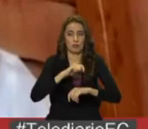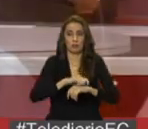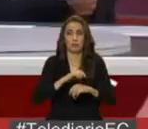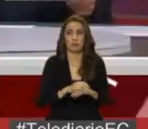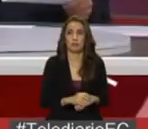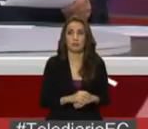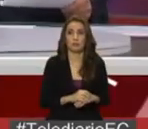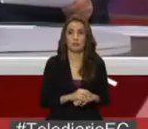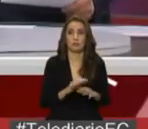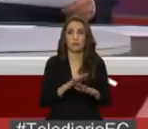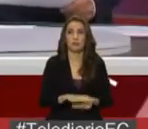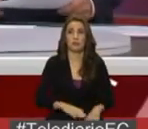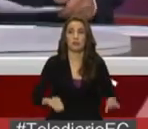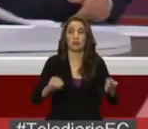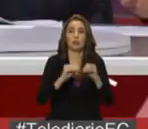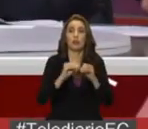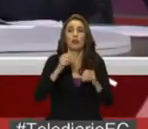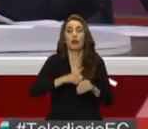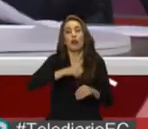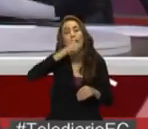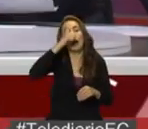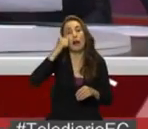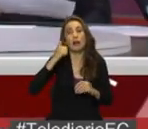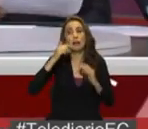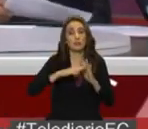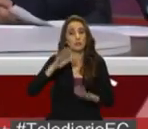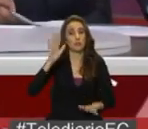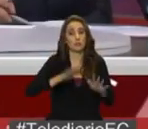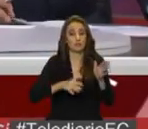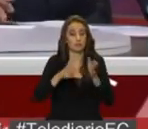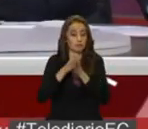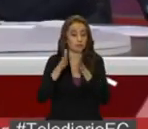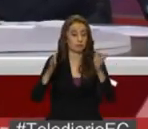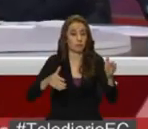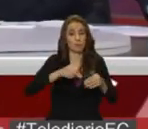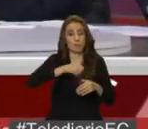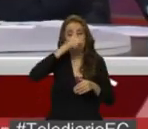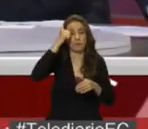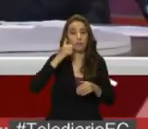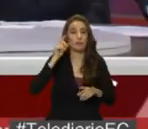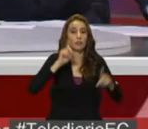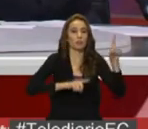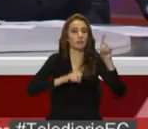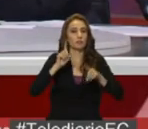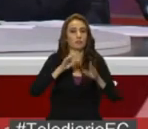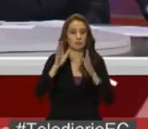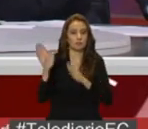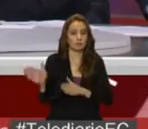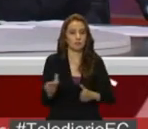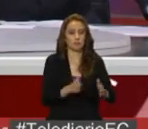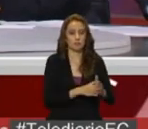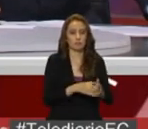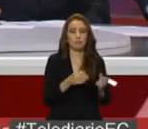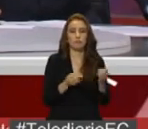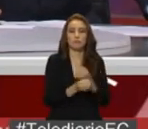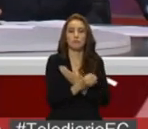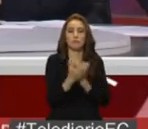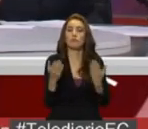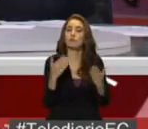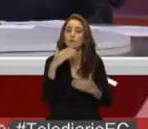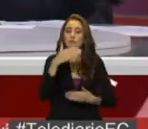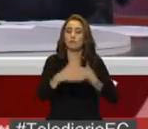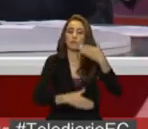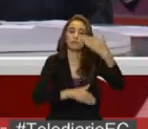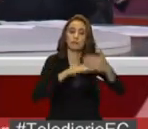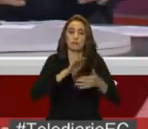que sí, abogada. El día de ayer, por ejemplo, bueno, en el transcurso de estos últimos días, la Fiscalía ha dispuesto allanamientos a